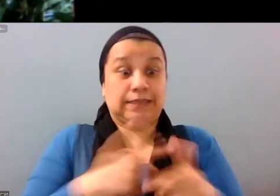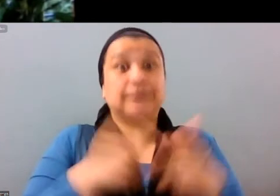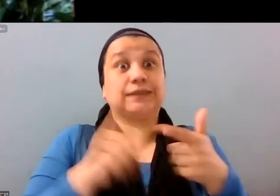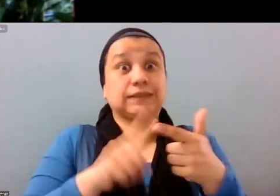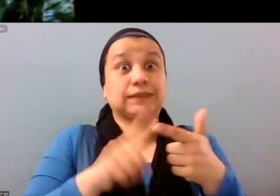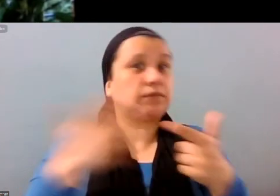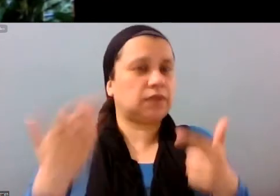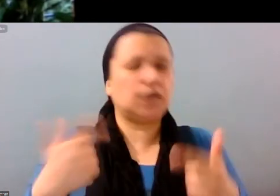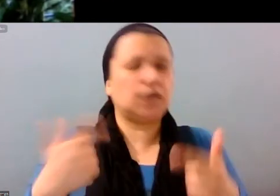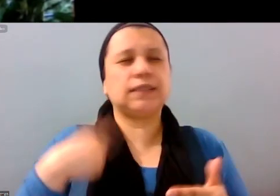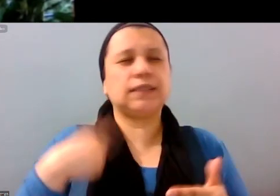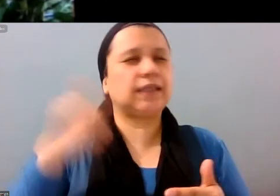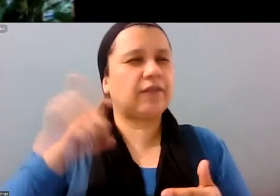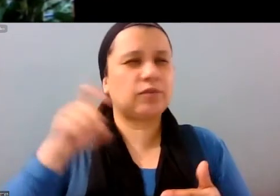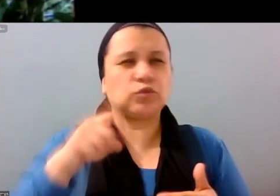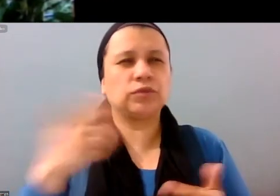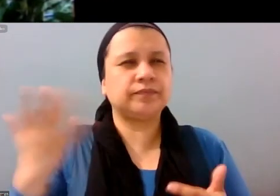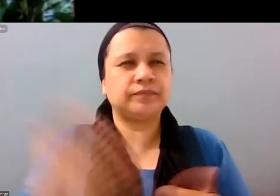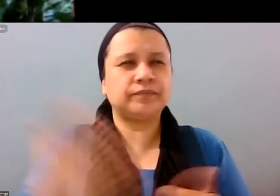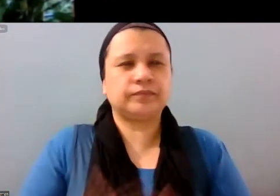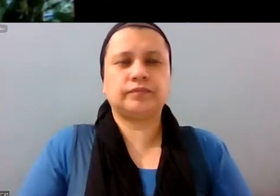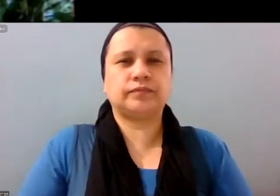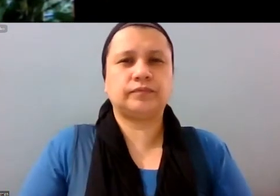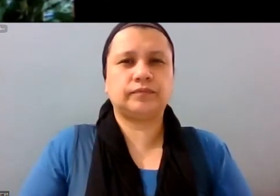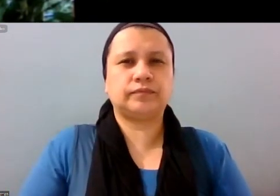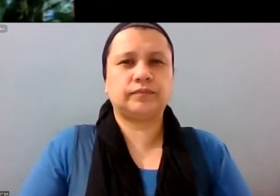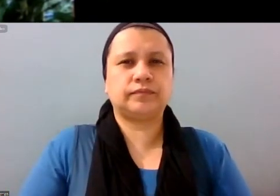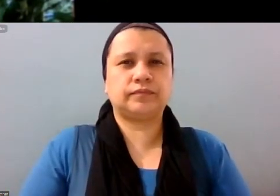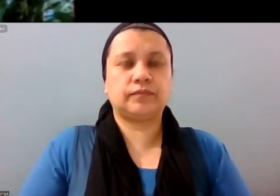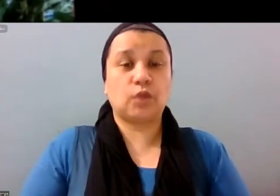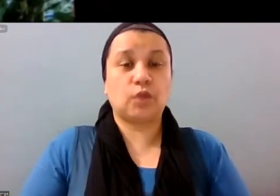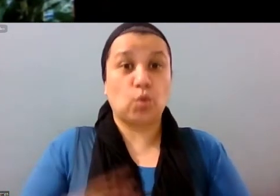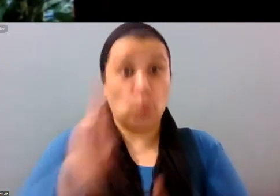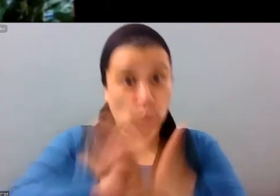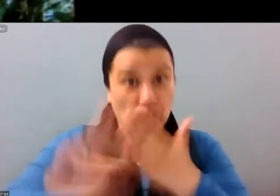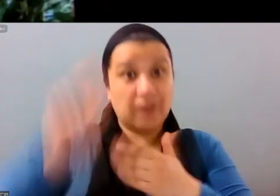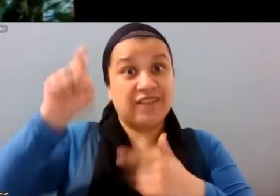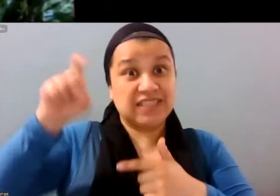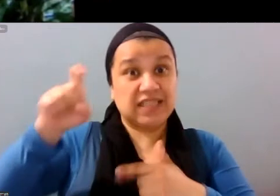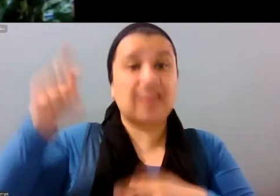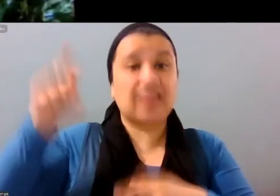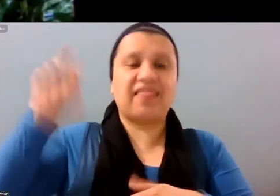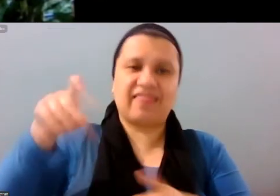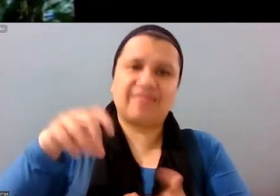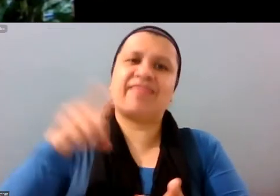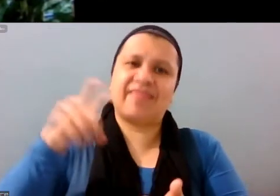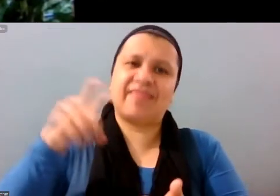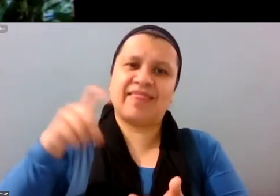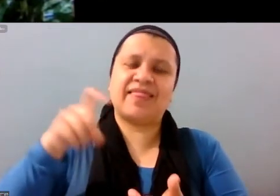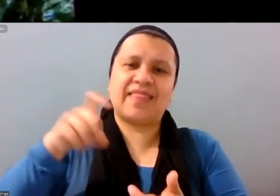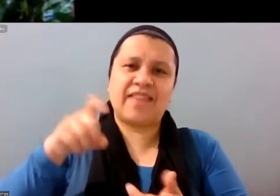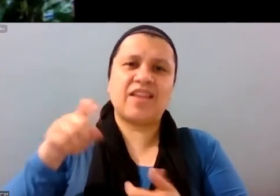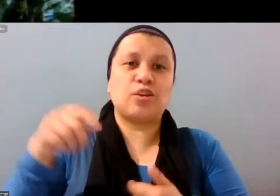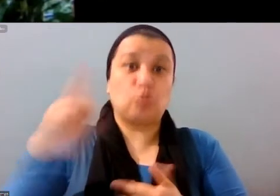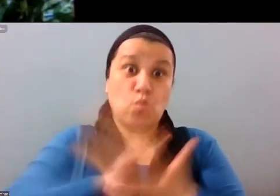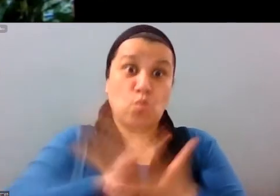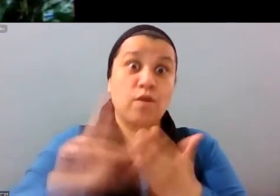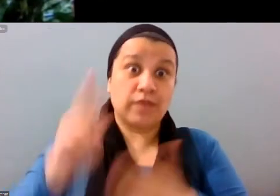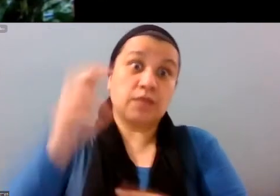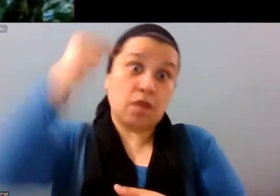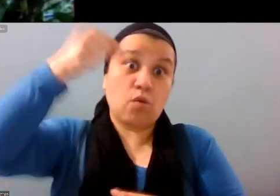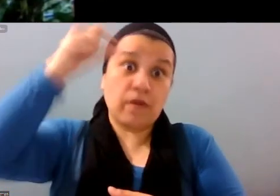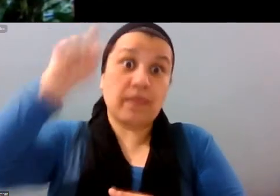retomar como universidad esa deuda que tenemos sobre todo como universidad estatal de devolver al país